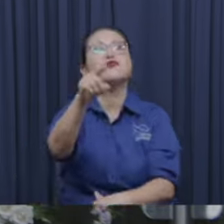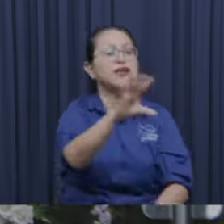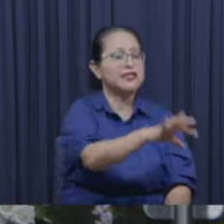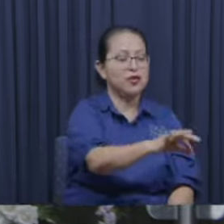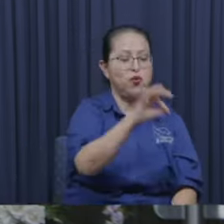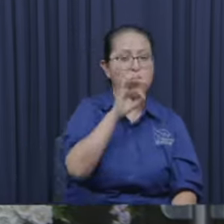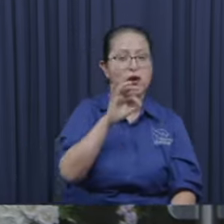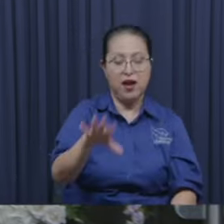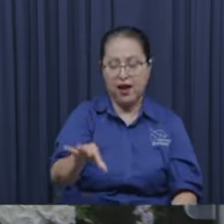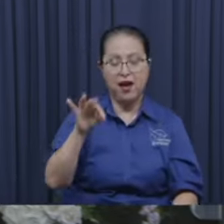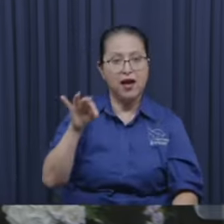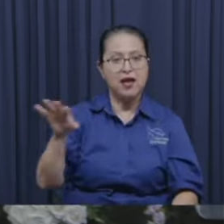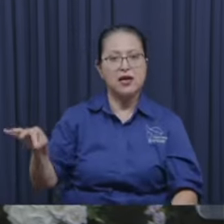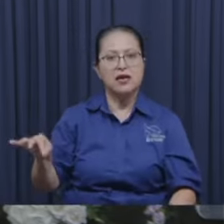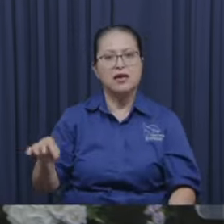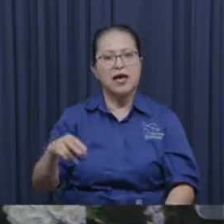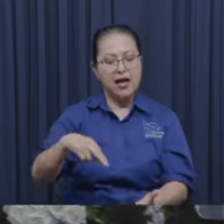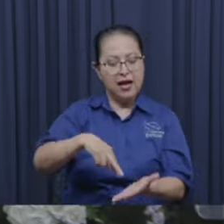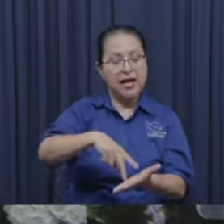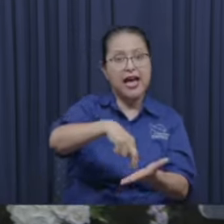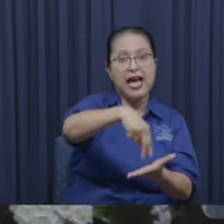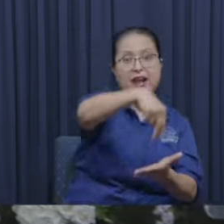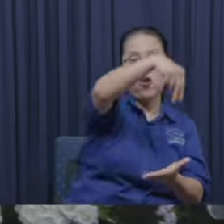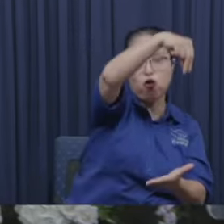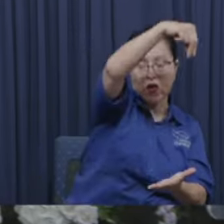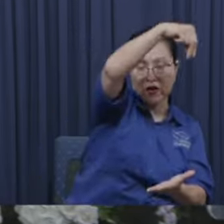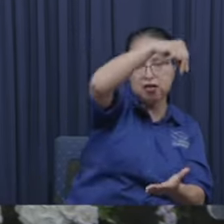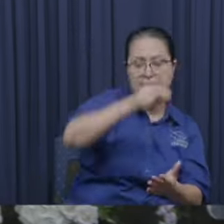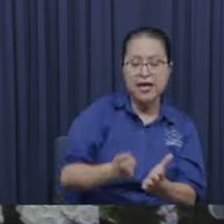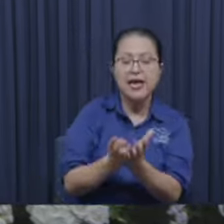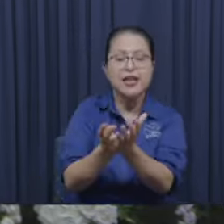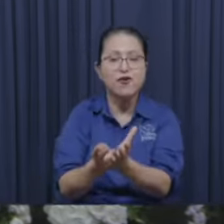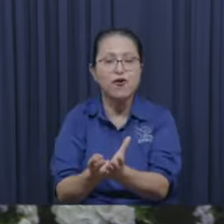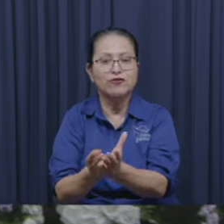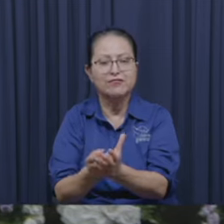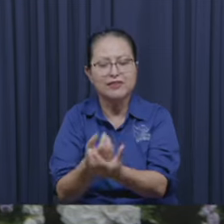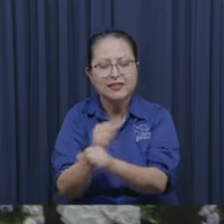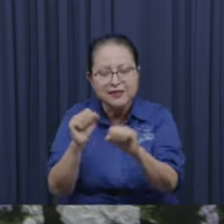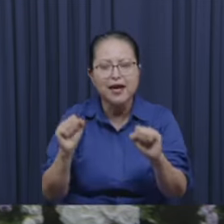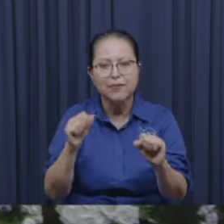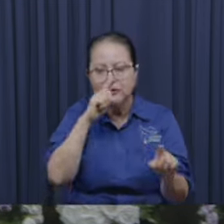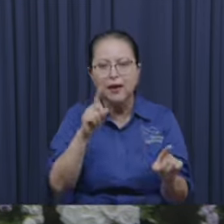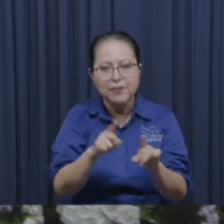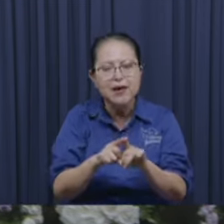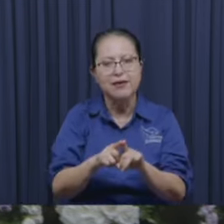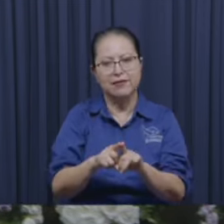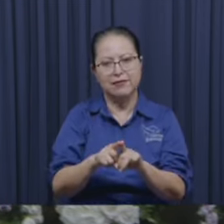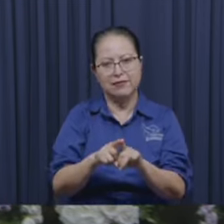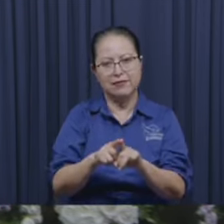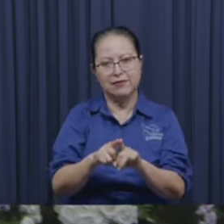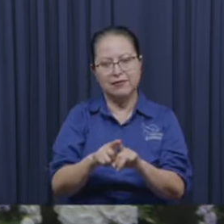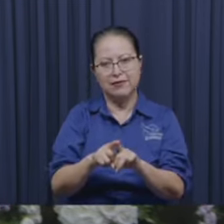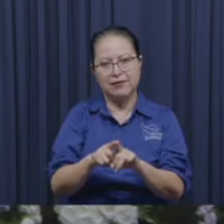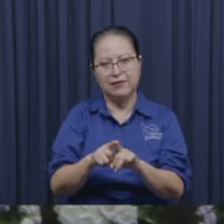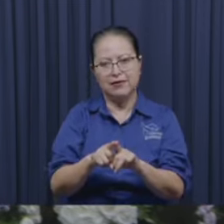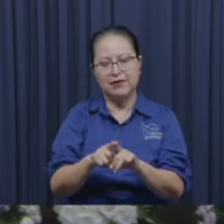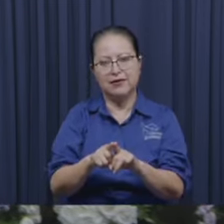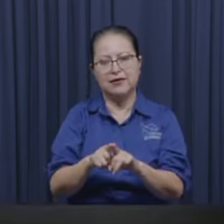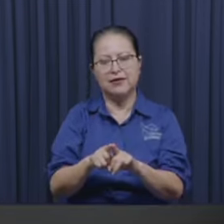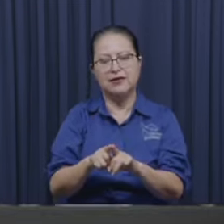eso y a no lo salvaron y a Noé también por qué no quiere ser Noé yo